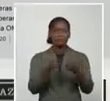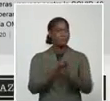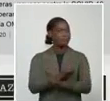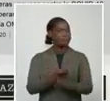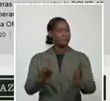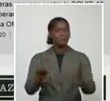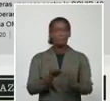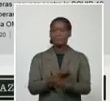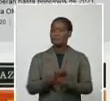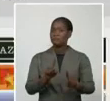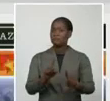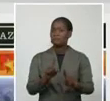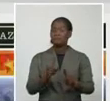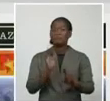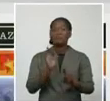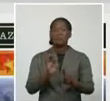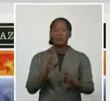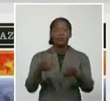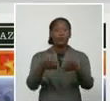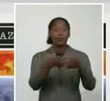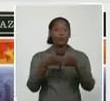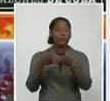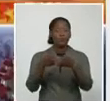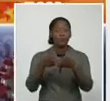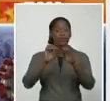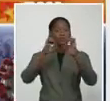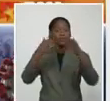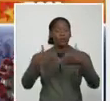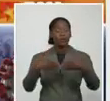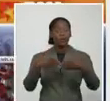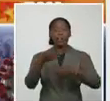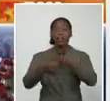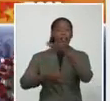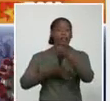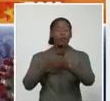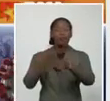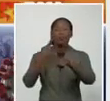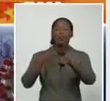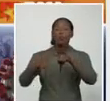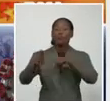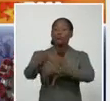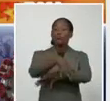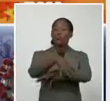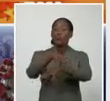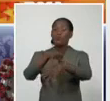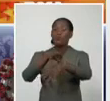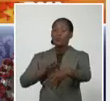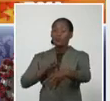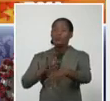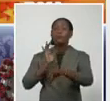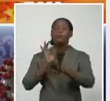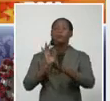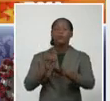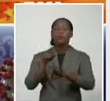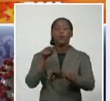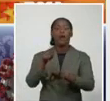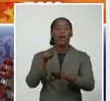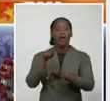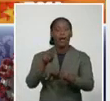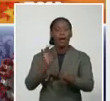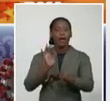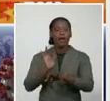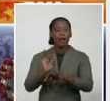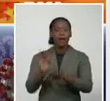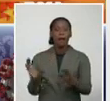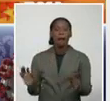ha dicho que presumiblemente desde los murciélagos a los humanos, mediante otra especie de animal